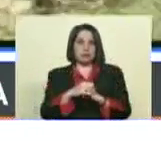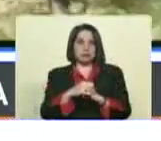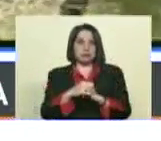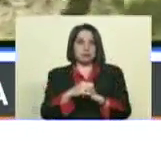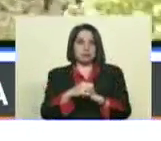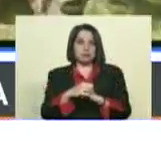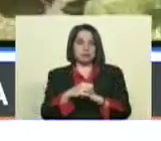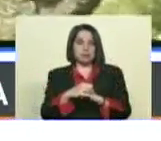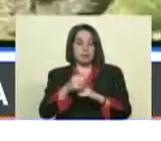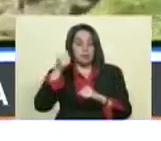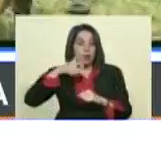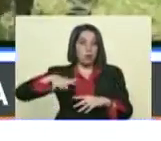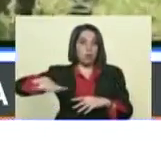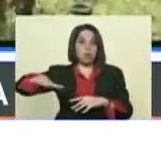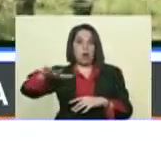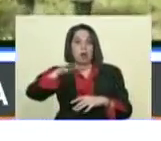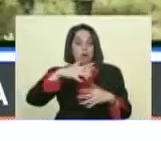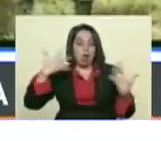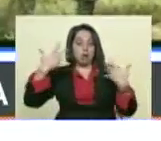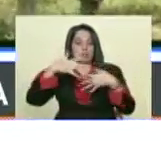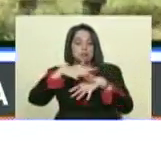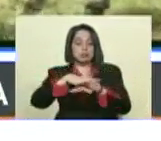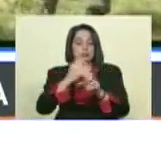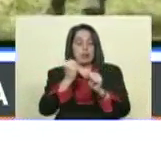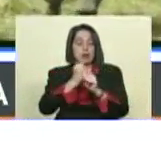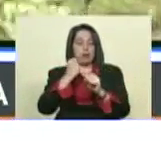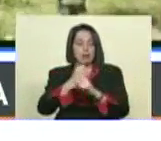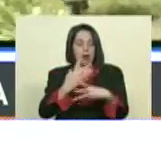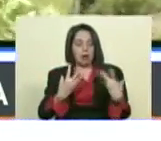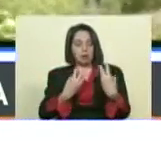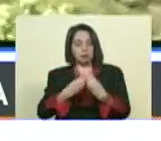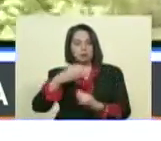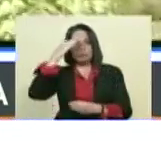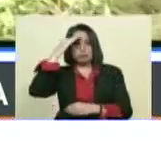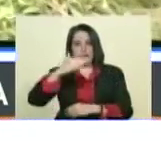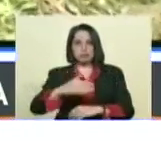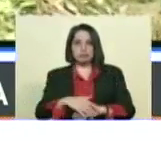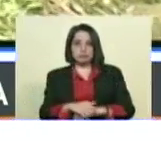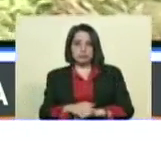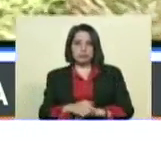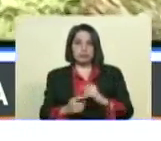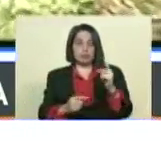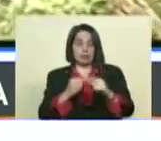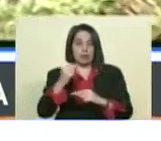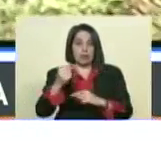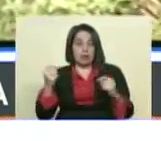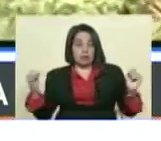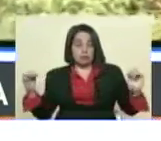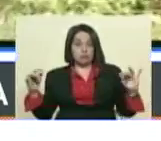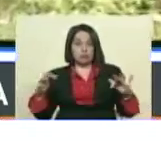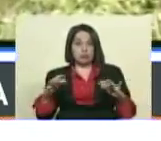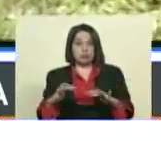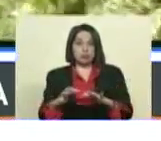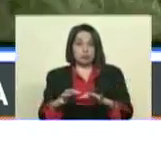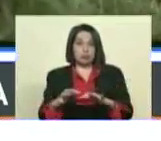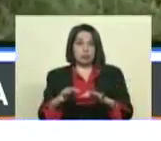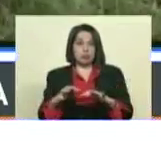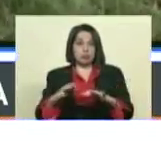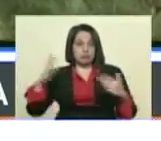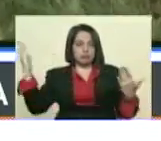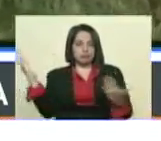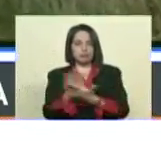y el pueblo integrado a la Fuerza Armada. Y después entramos, mira, ¡guas!